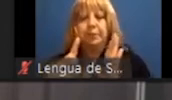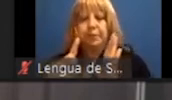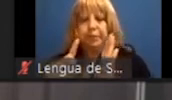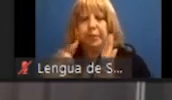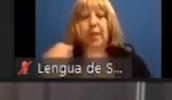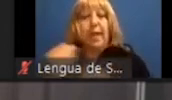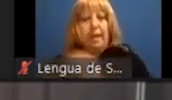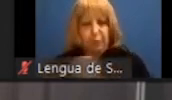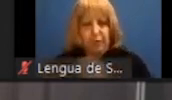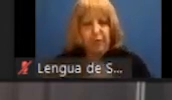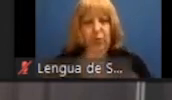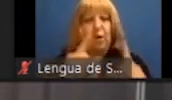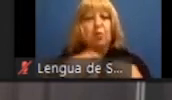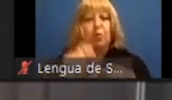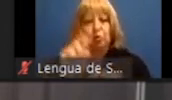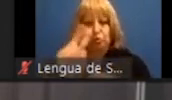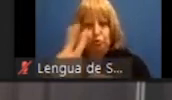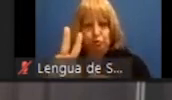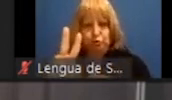Aprobado. Artículo 2.